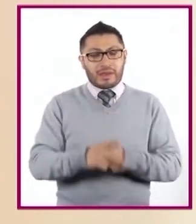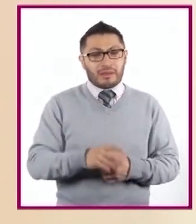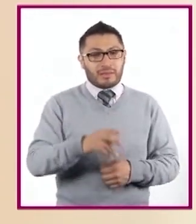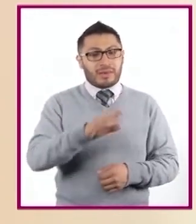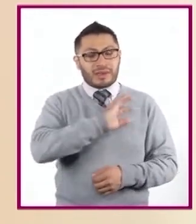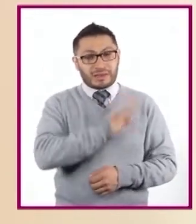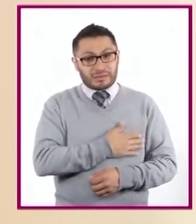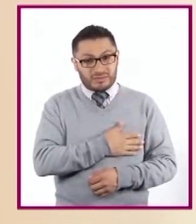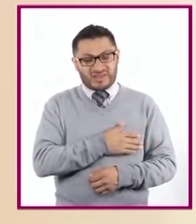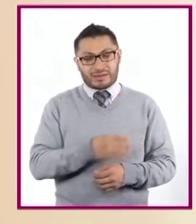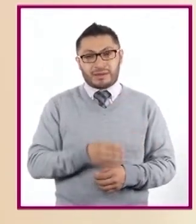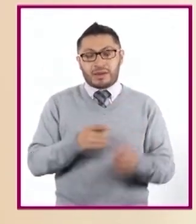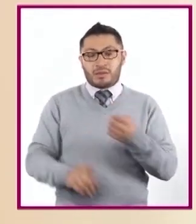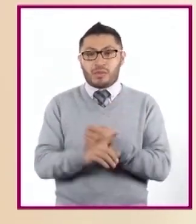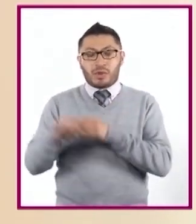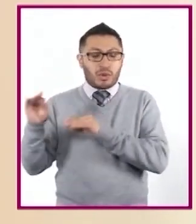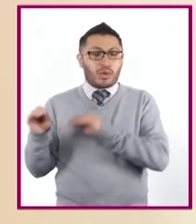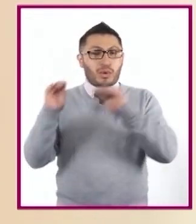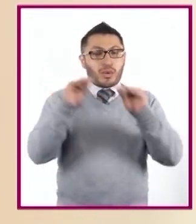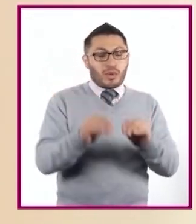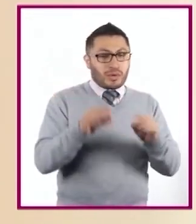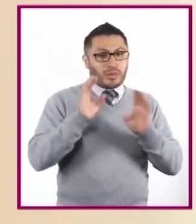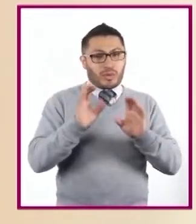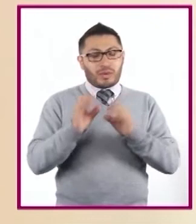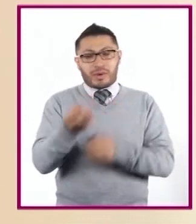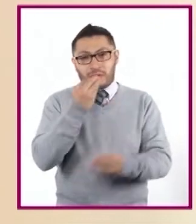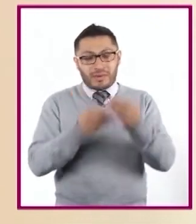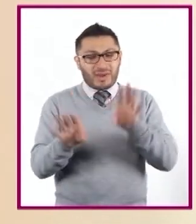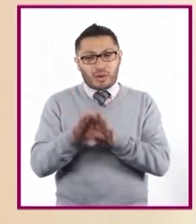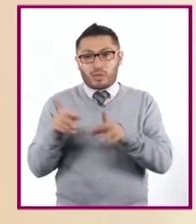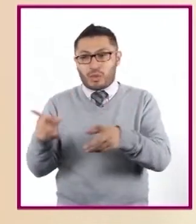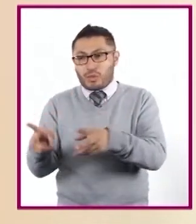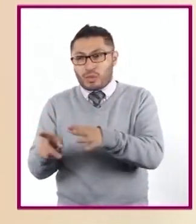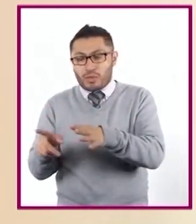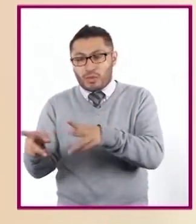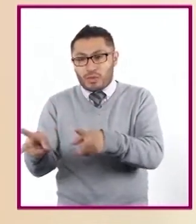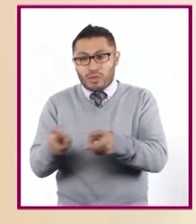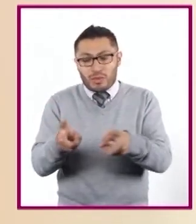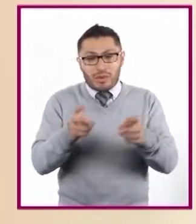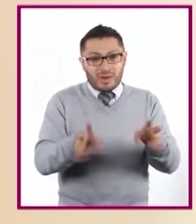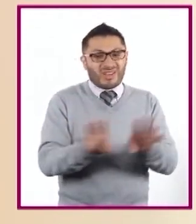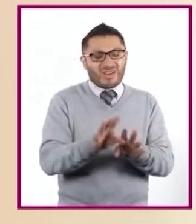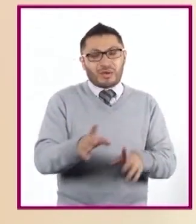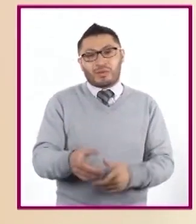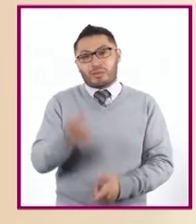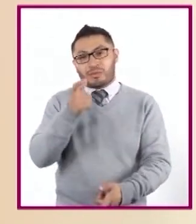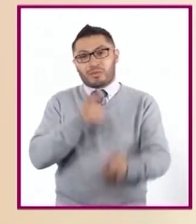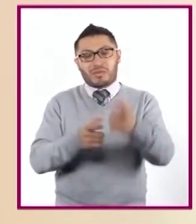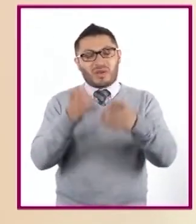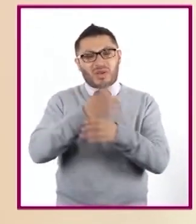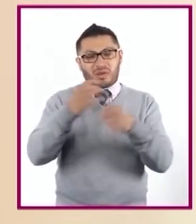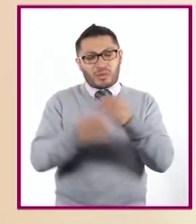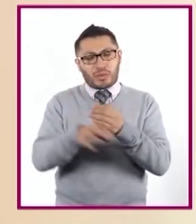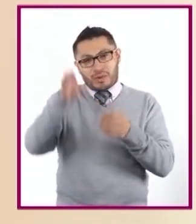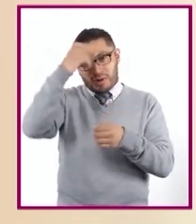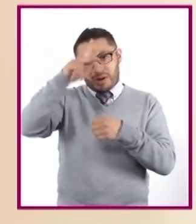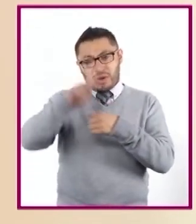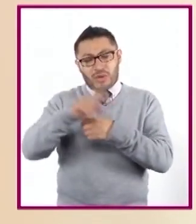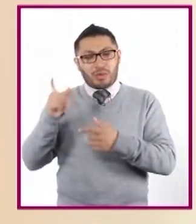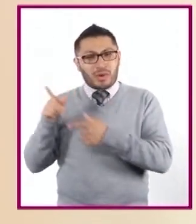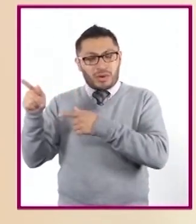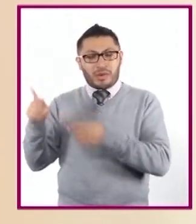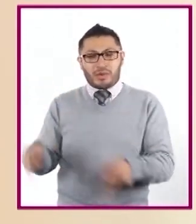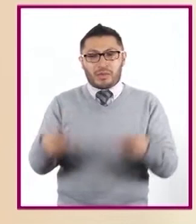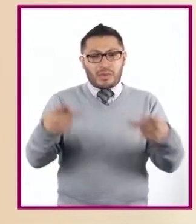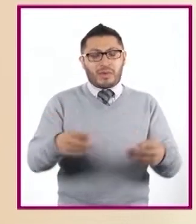y conservación de los alimentos, así como el contrabando, hicieron que los precios de los productos europeos fueran muy altos. Por ello,